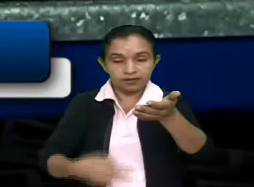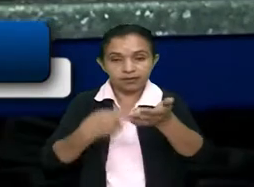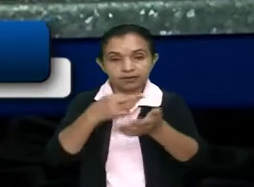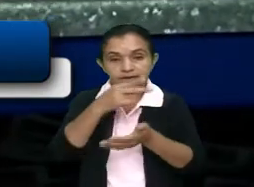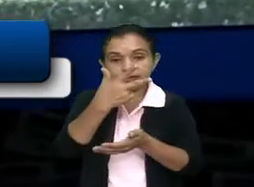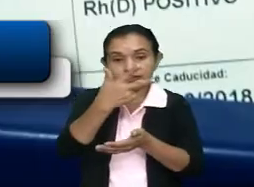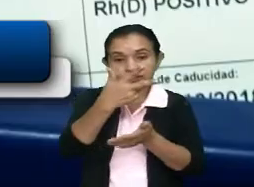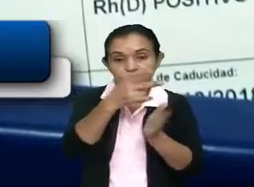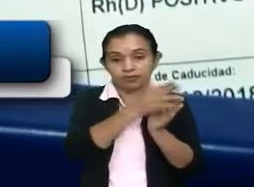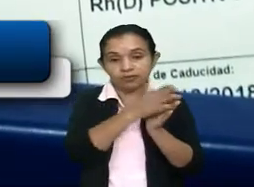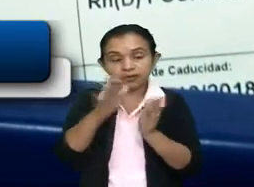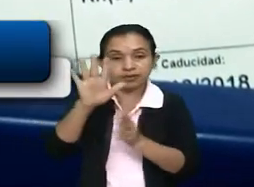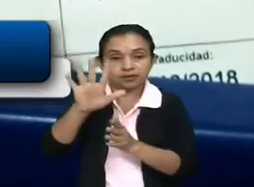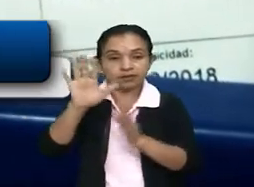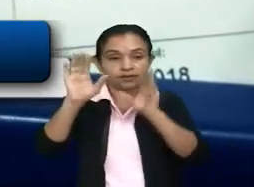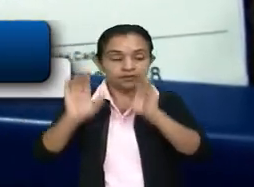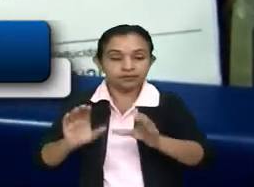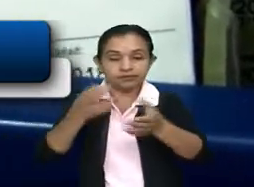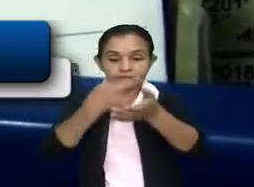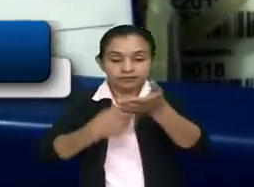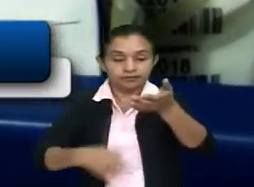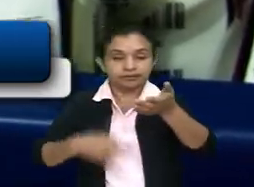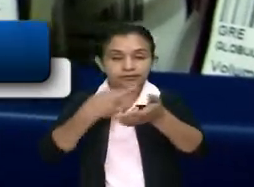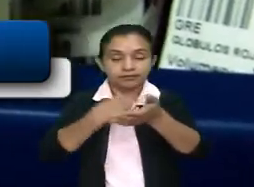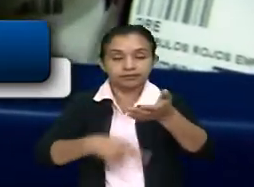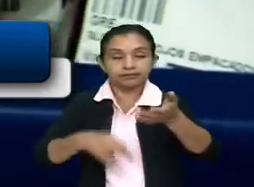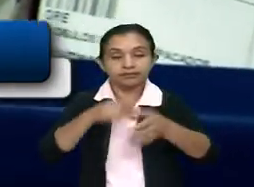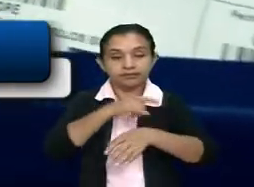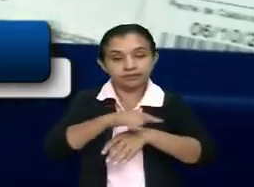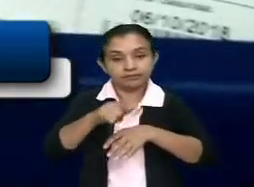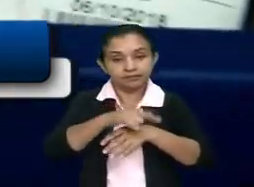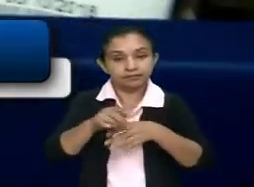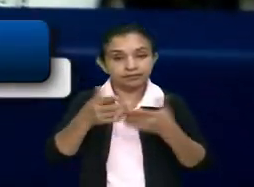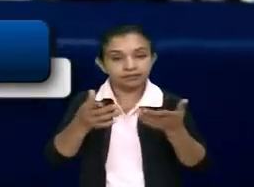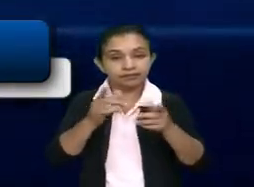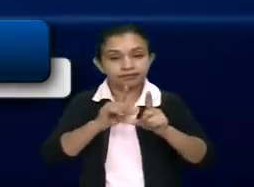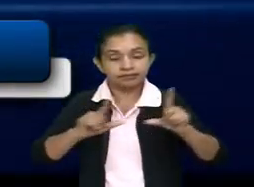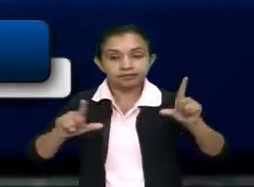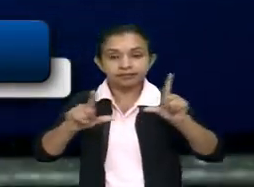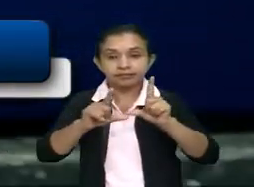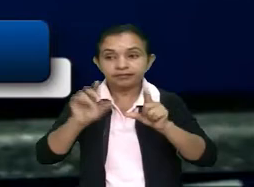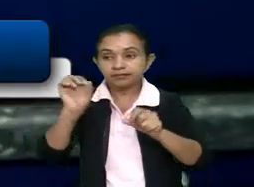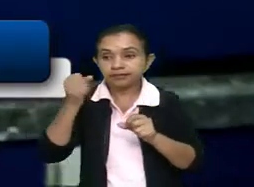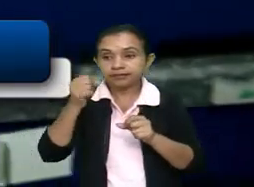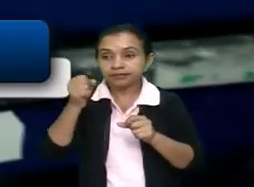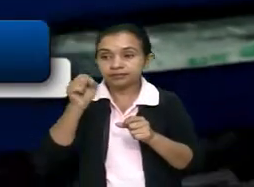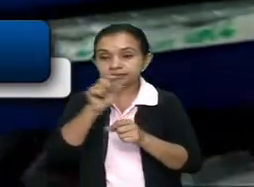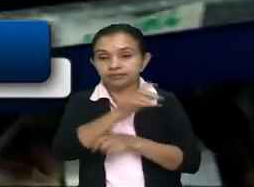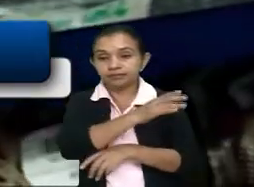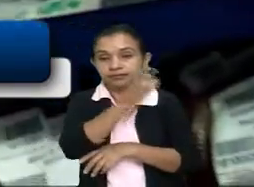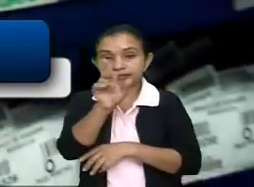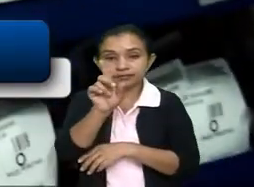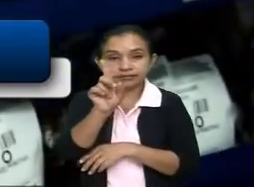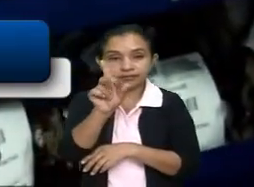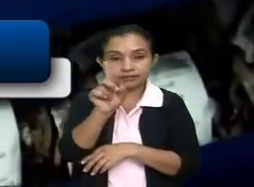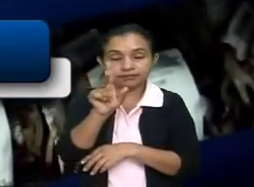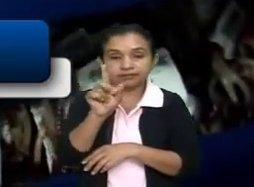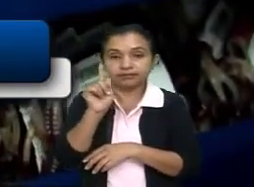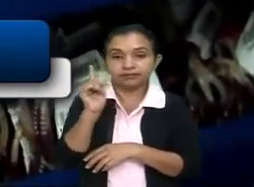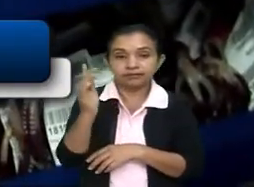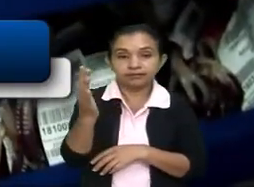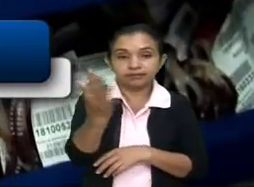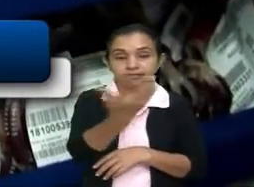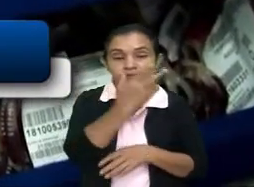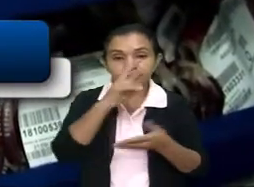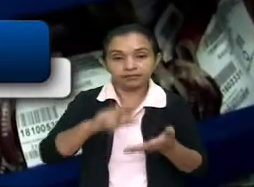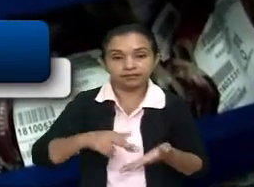8 a 5 985 estamos conectando sangre en estos sitios guía el sábado hasta mediodía pero la mayor cantidad de